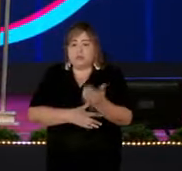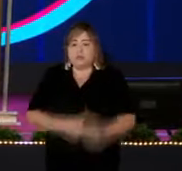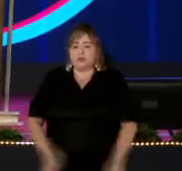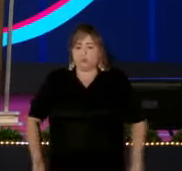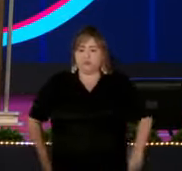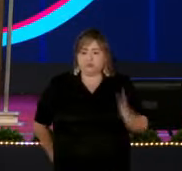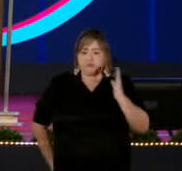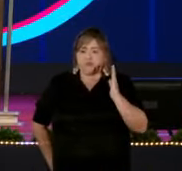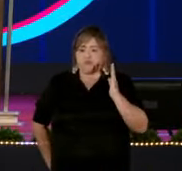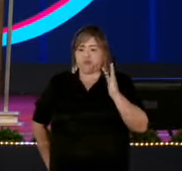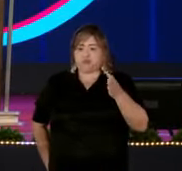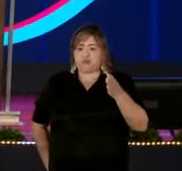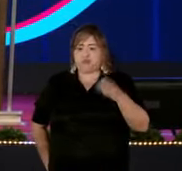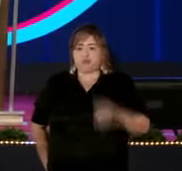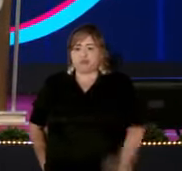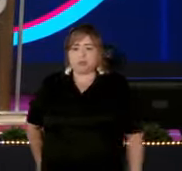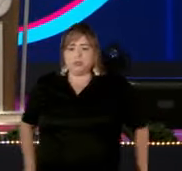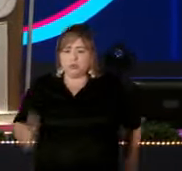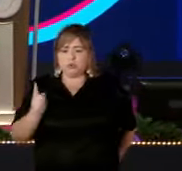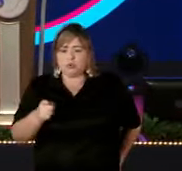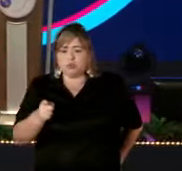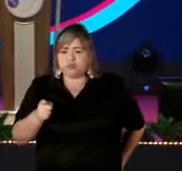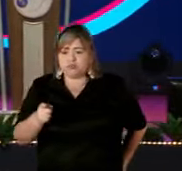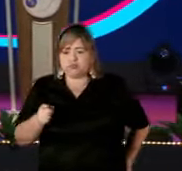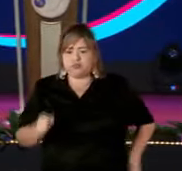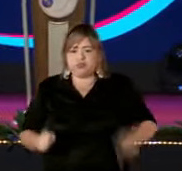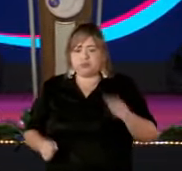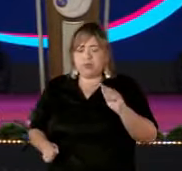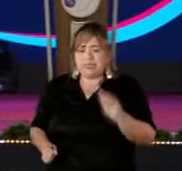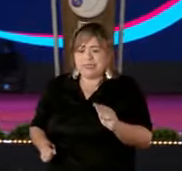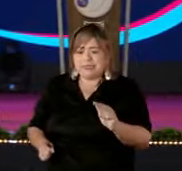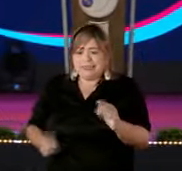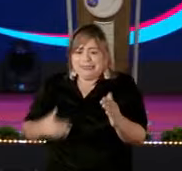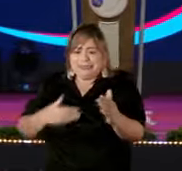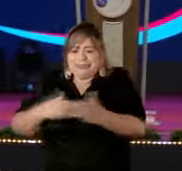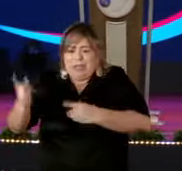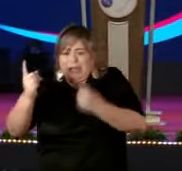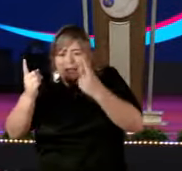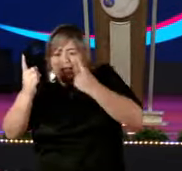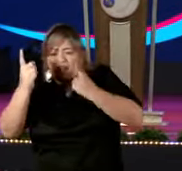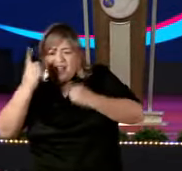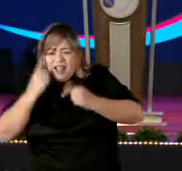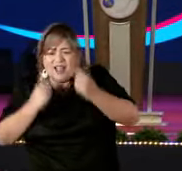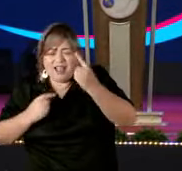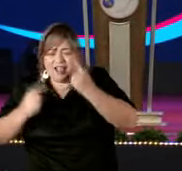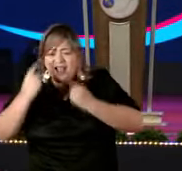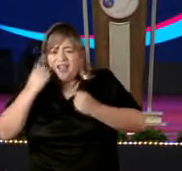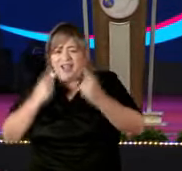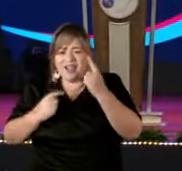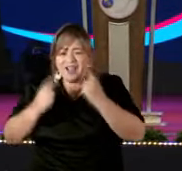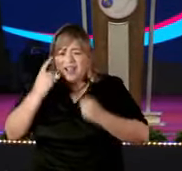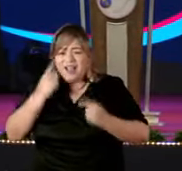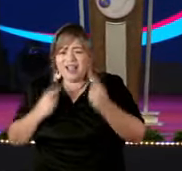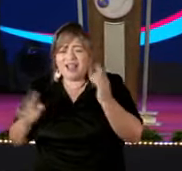vas a atravesar, irrabashaya, vas a atravesar el valle de lágrimas, lo vas a atravesar, Cordero,